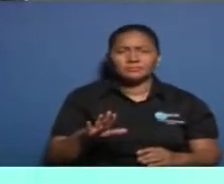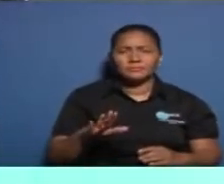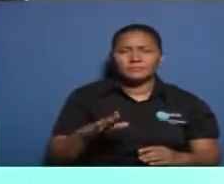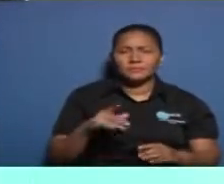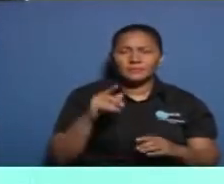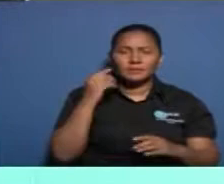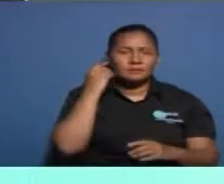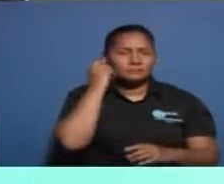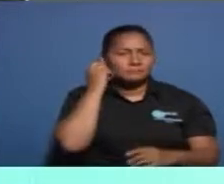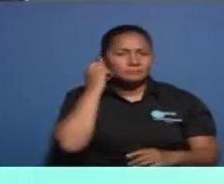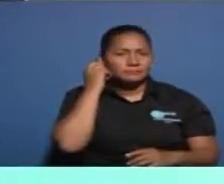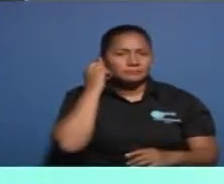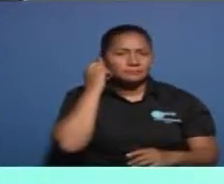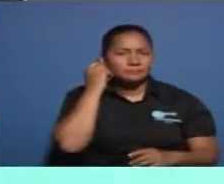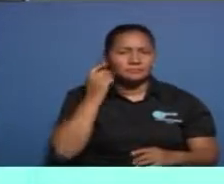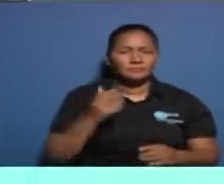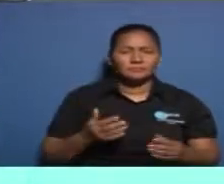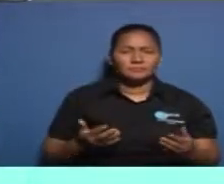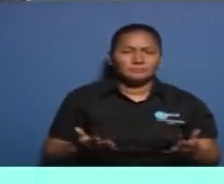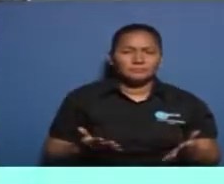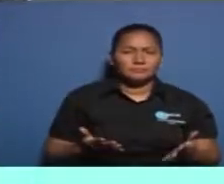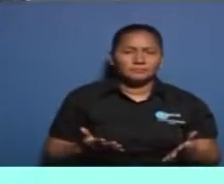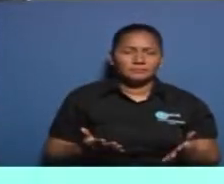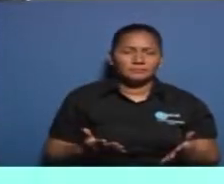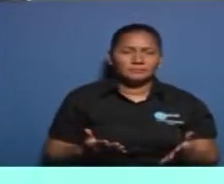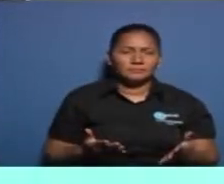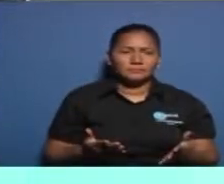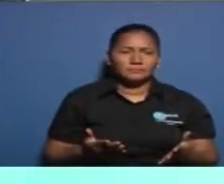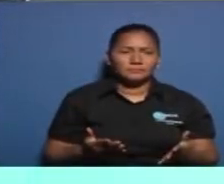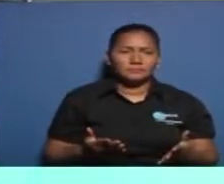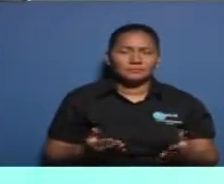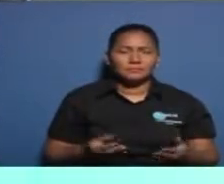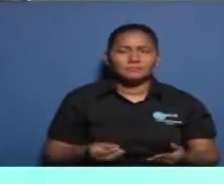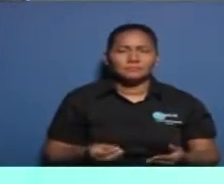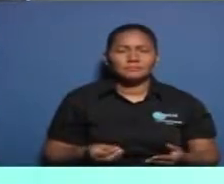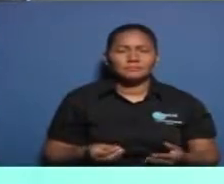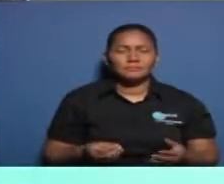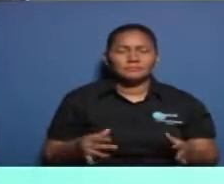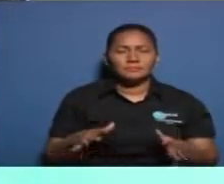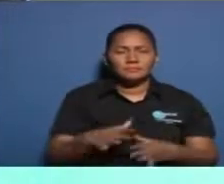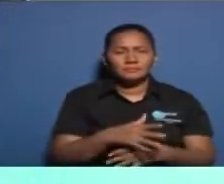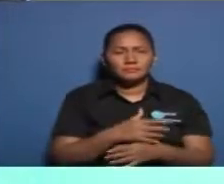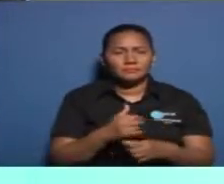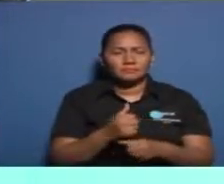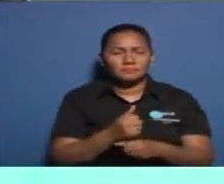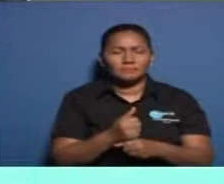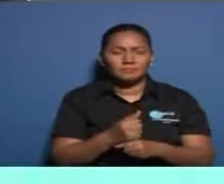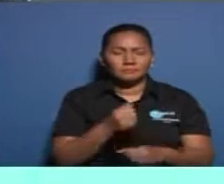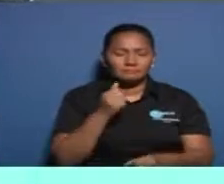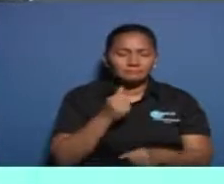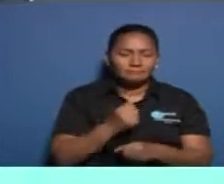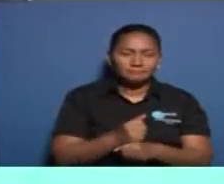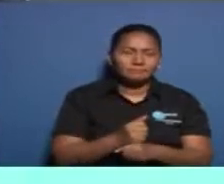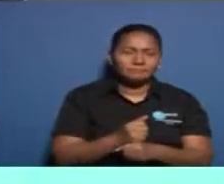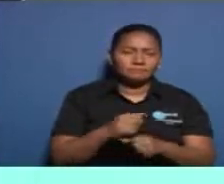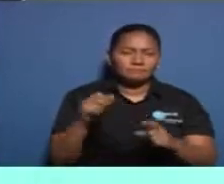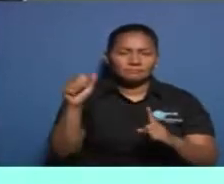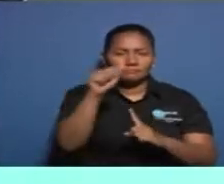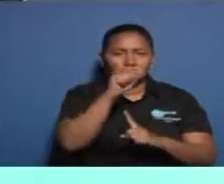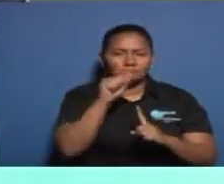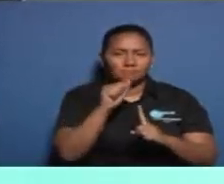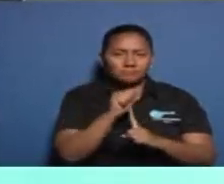las expectativas del rol que supuestamente debemos de hacer porque la sociedad nos ha dicho